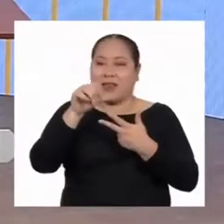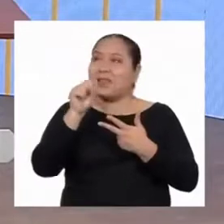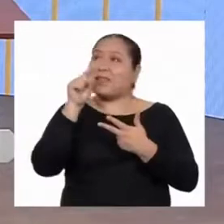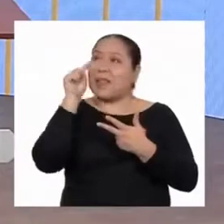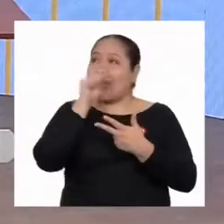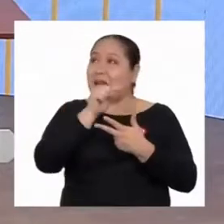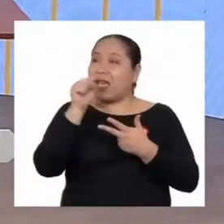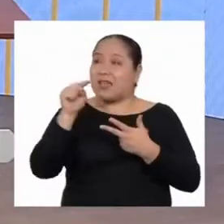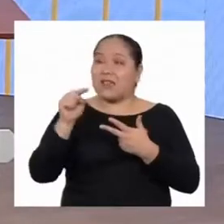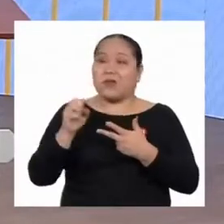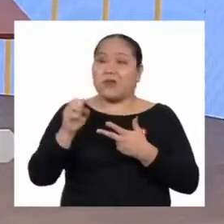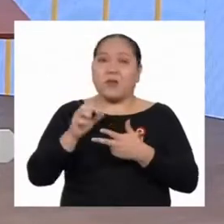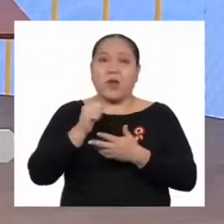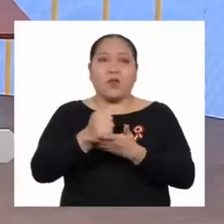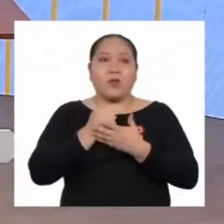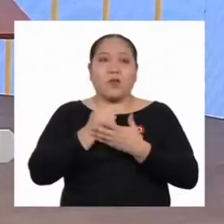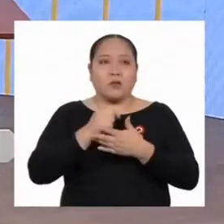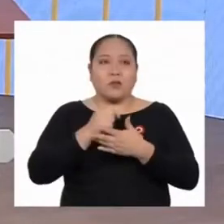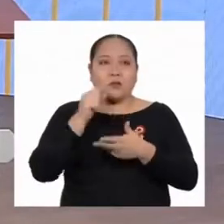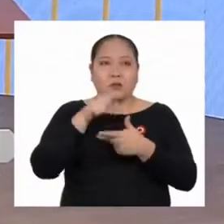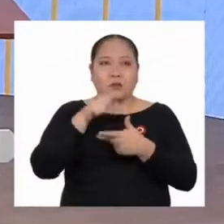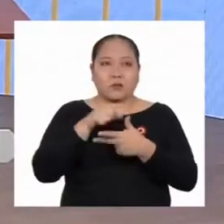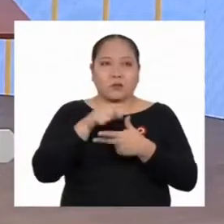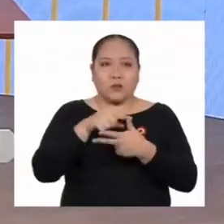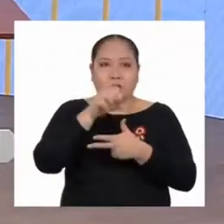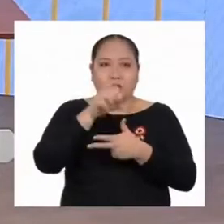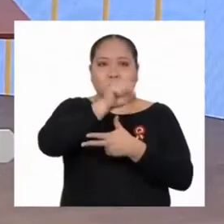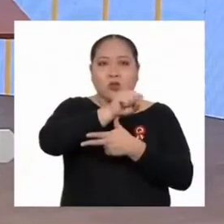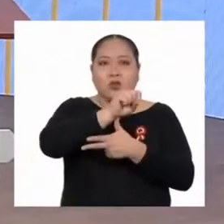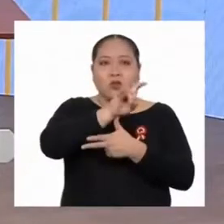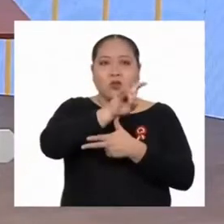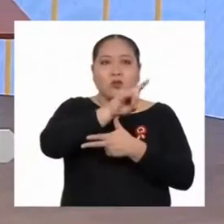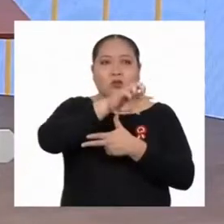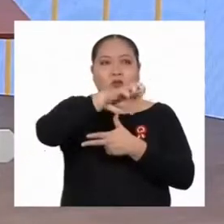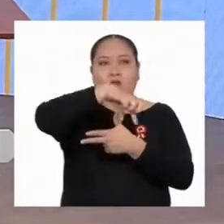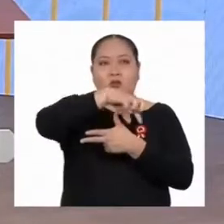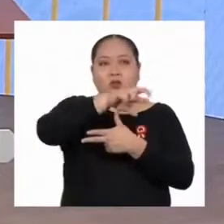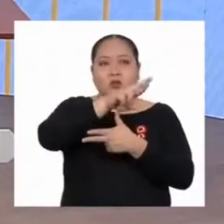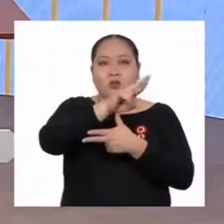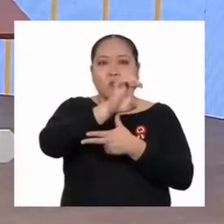aplicamos? ¿La macrorregla de supresión,